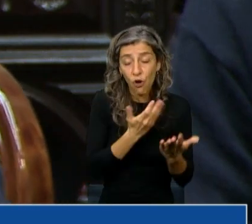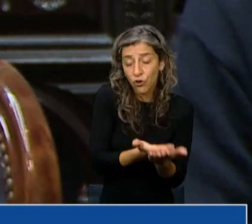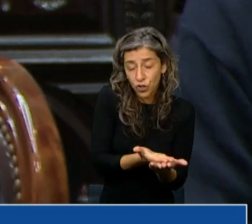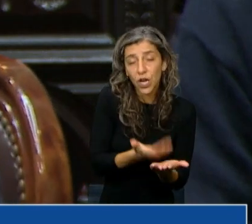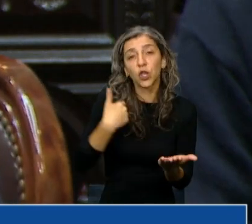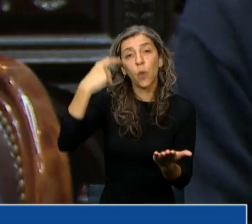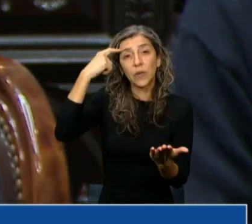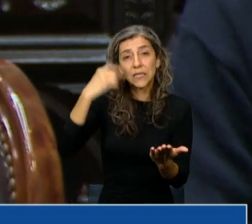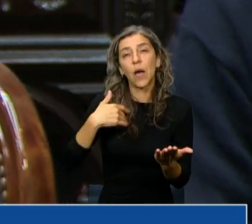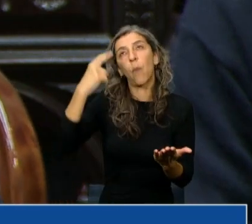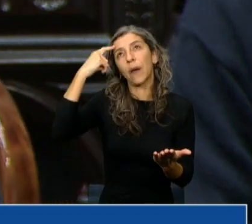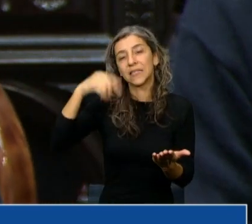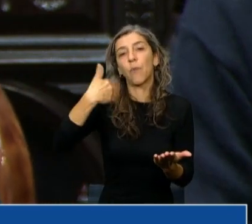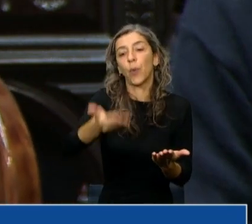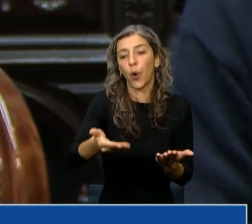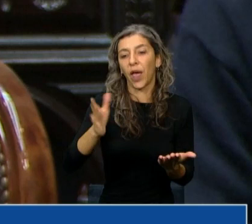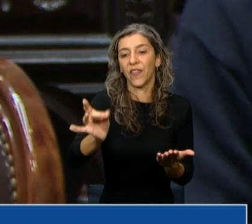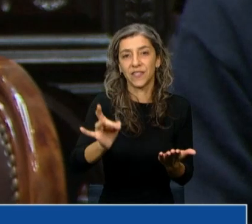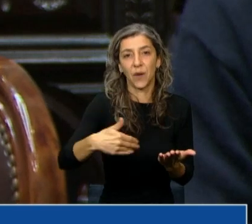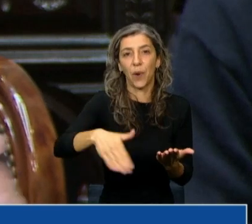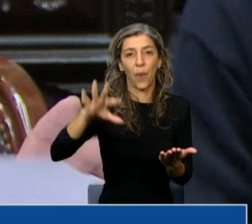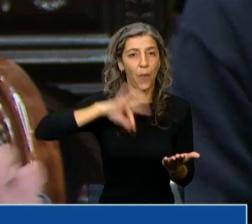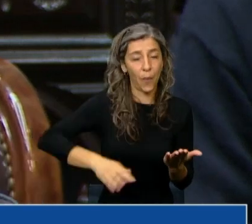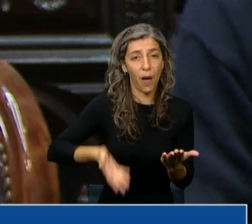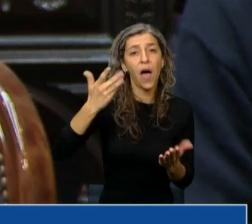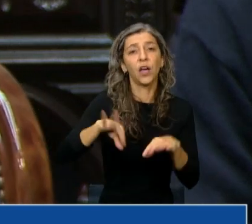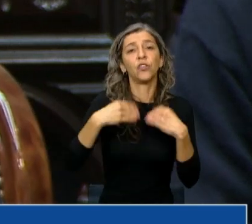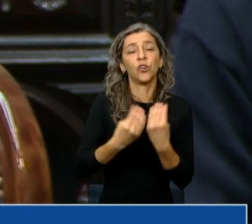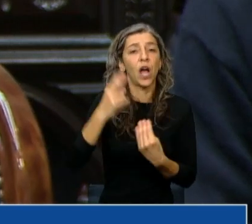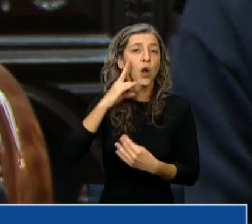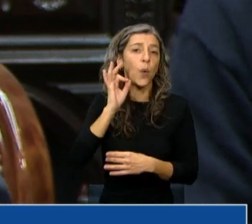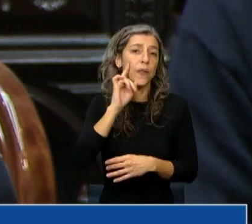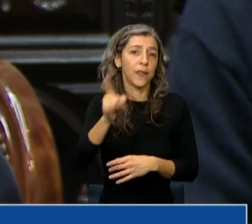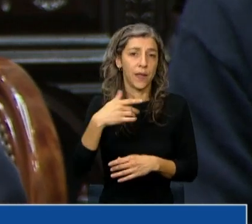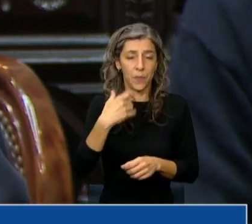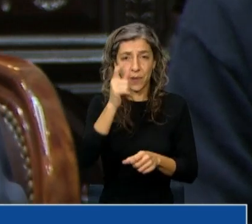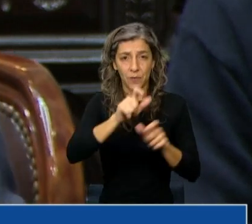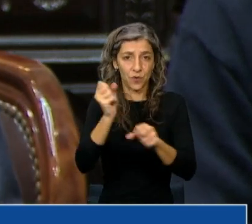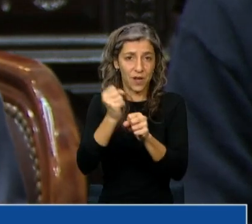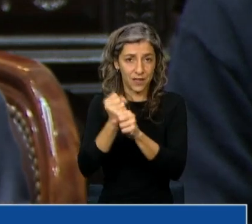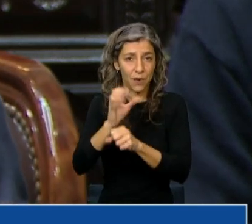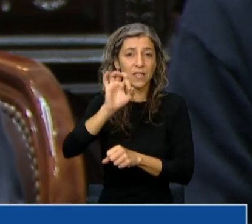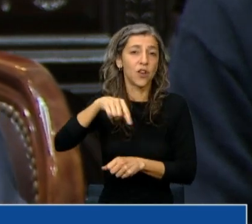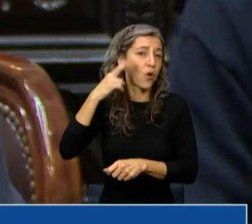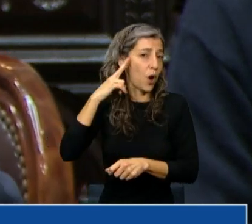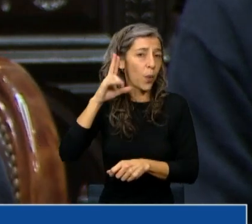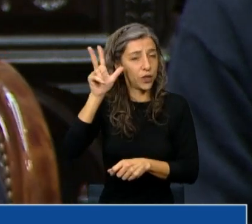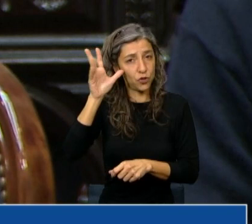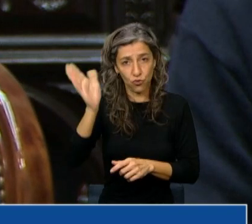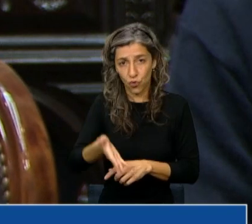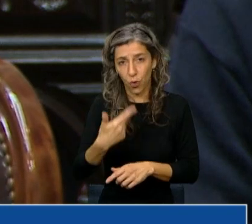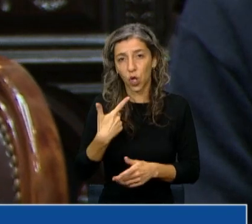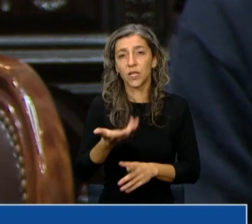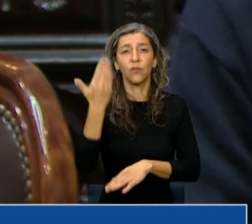con la proyección de paritarias a diciembre, 90.000 trabajadores, que es el 0,88%. Mire, el proyecto lo explicó muy bien el diputado Heller, es